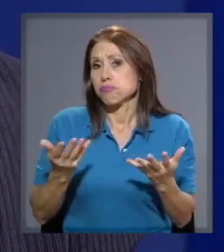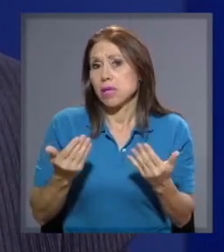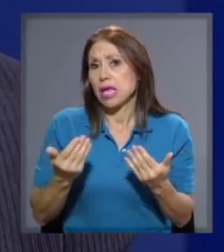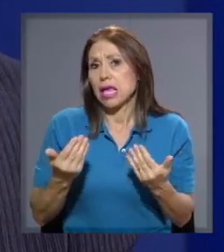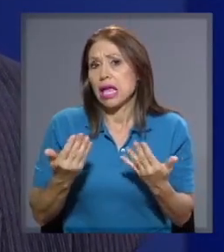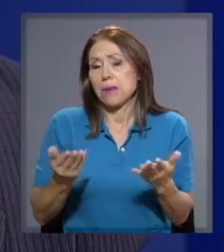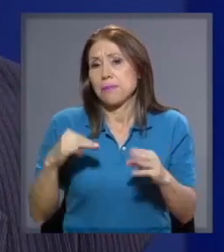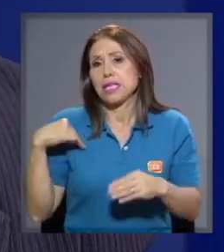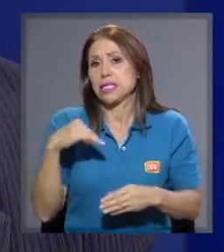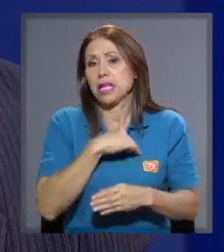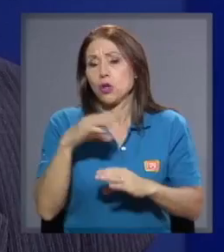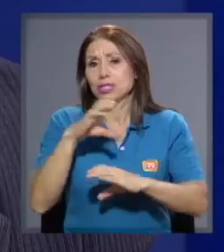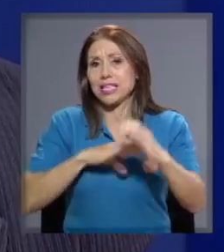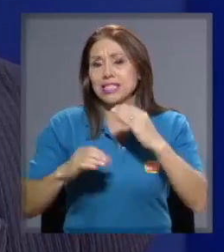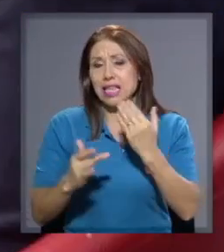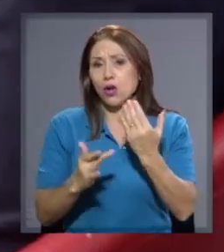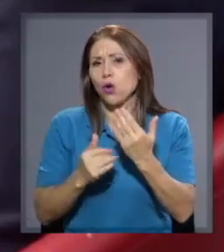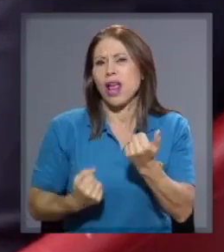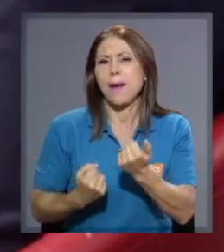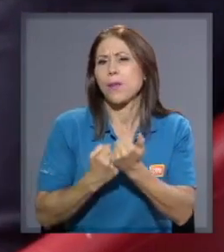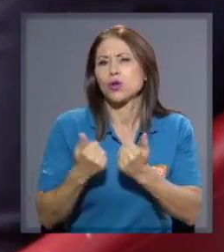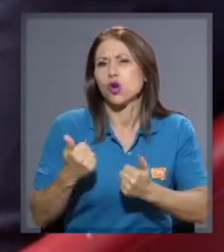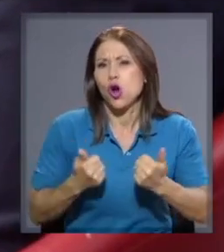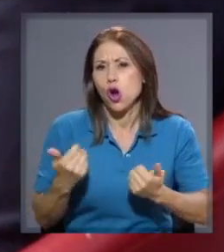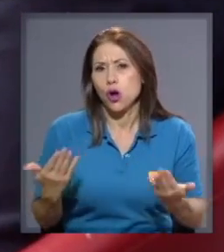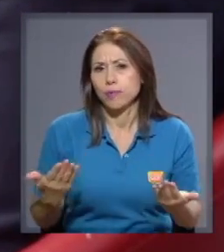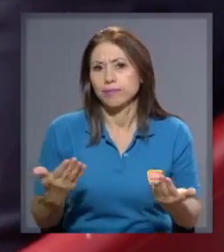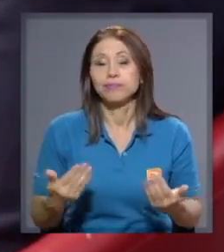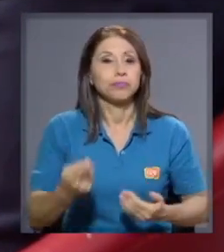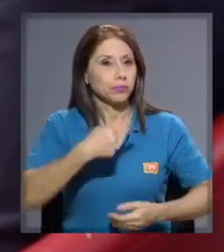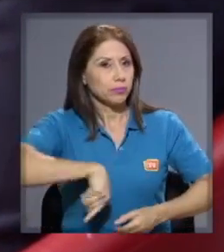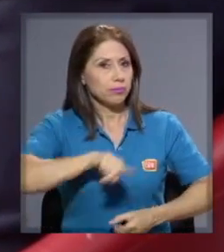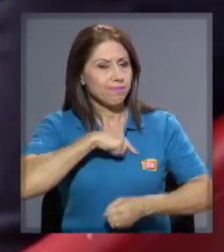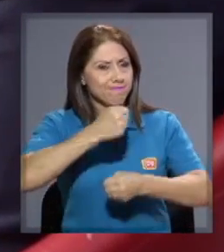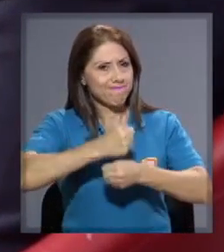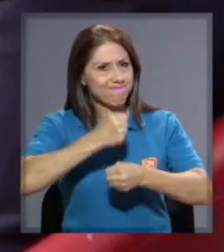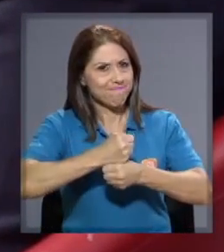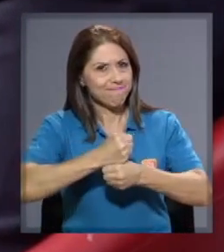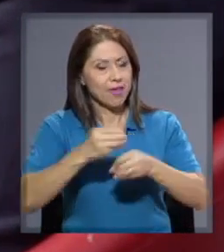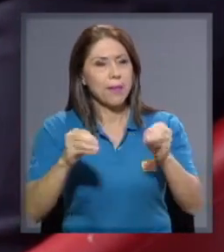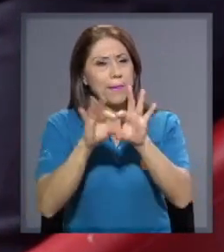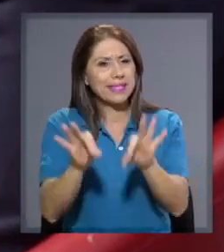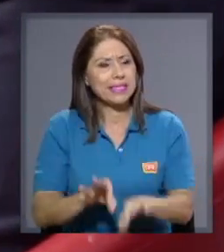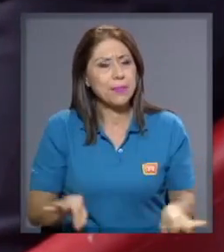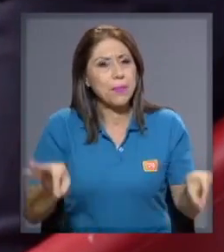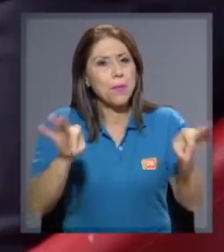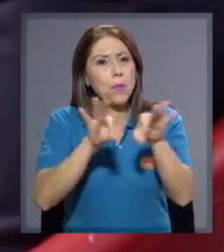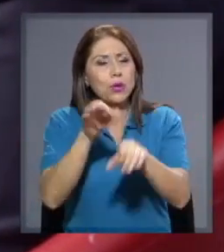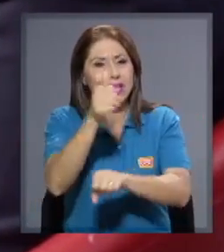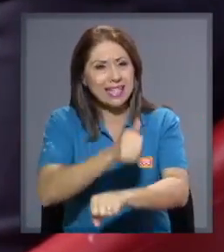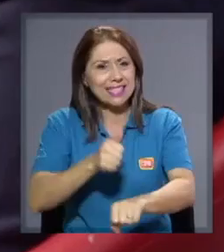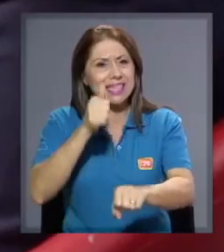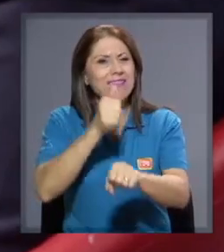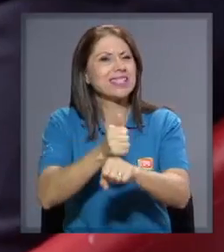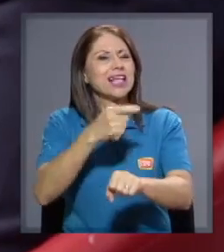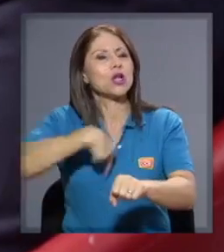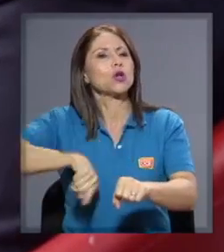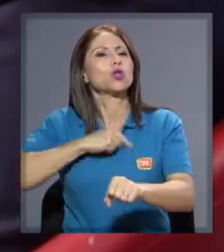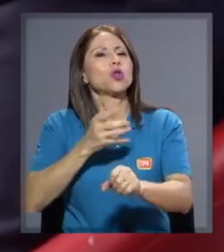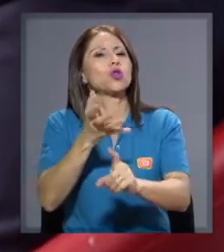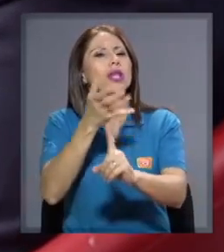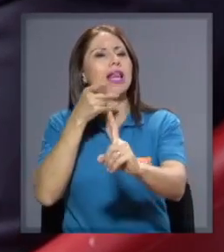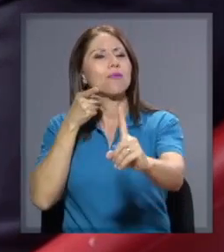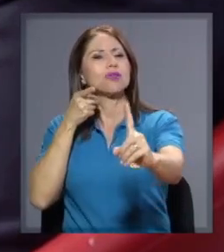ministerio de ciencia y vamos a ver aquí estamos trabajando y como le digo lo más importante es definir el norte hacia donde queremos